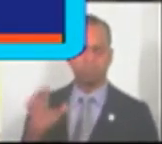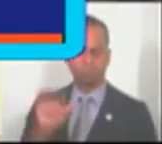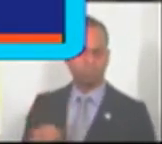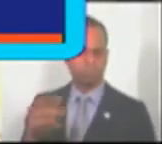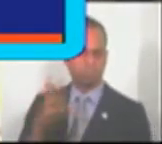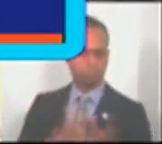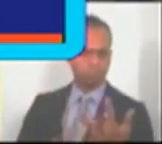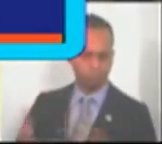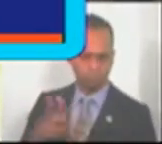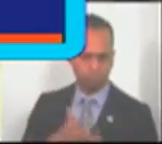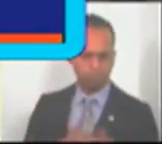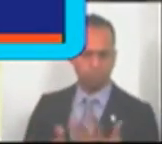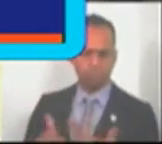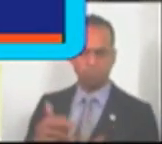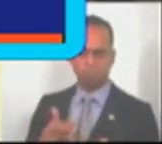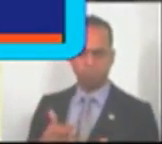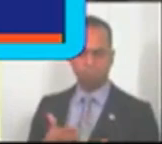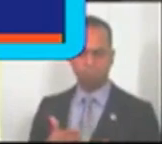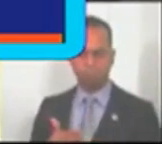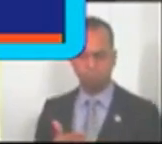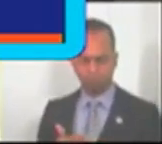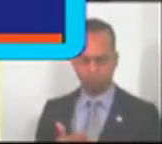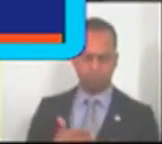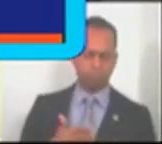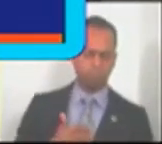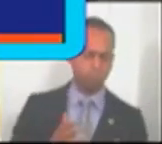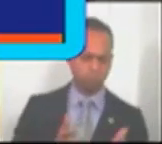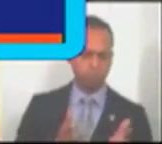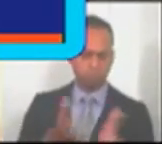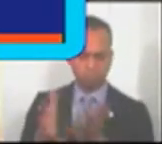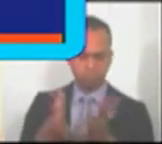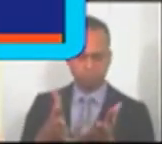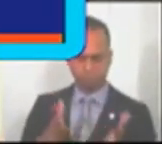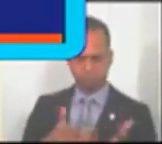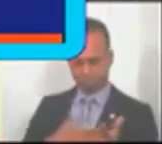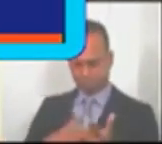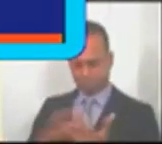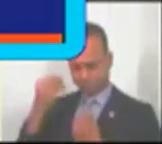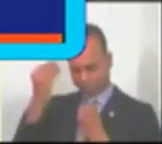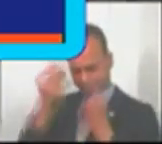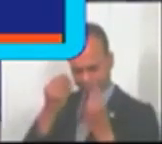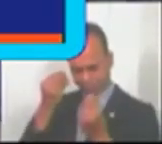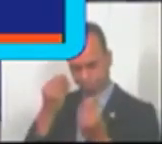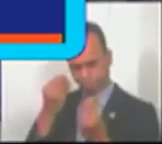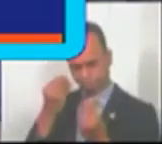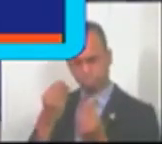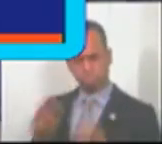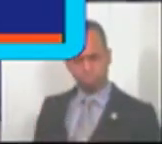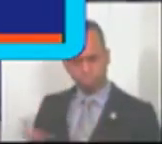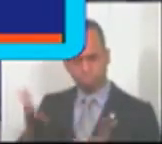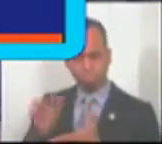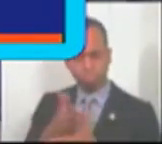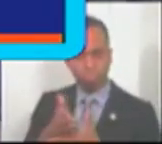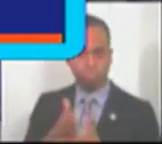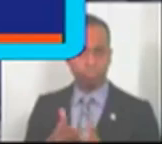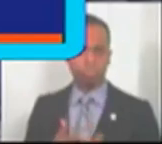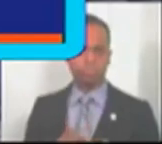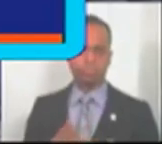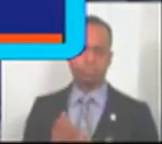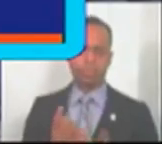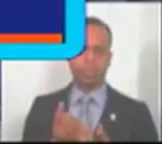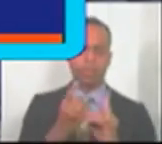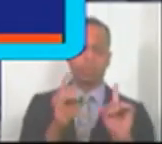compartiéramos mi concepción de la democracia, que era la democracia sin